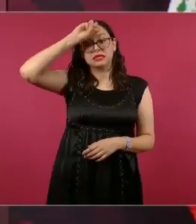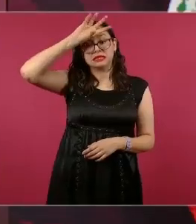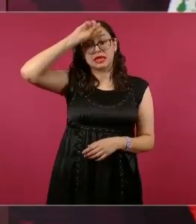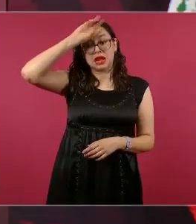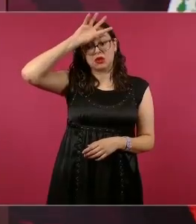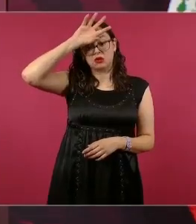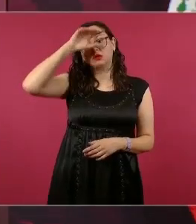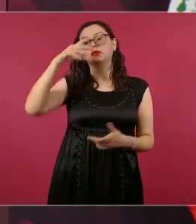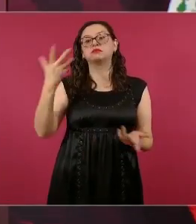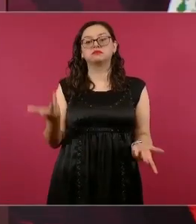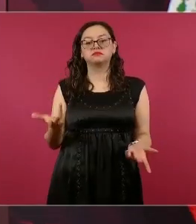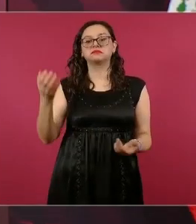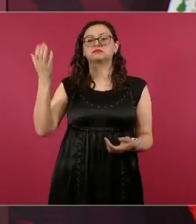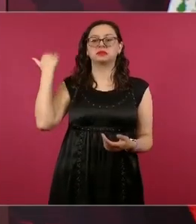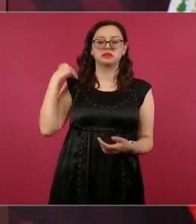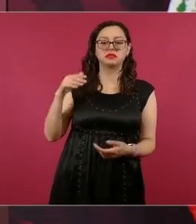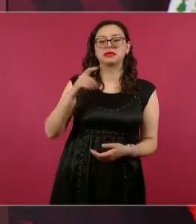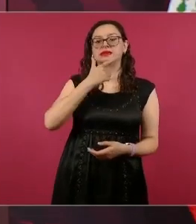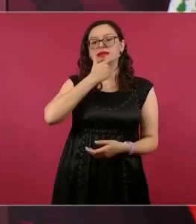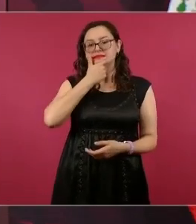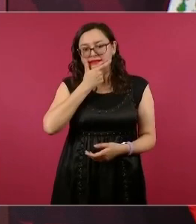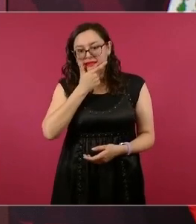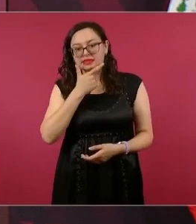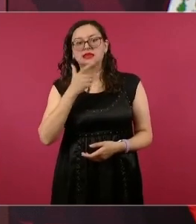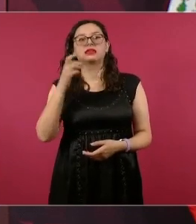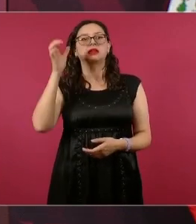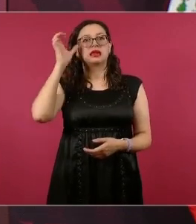terminan de extraer oro